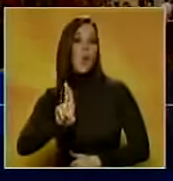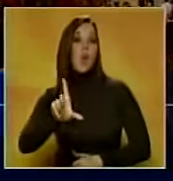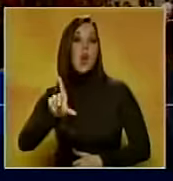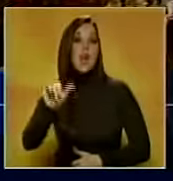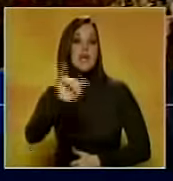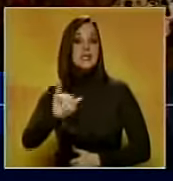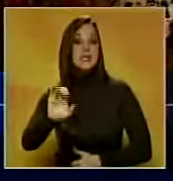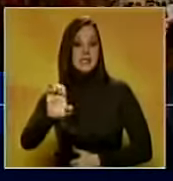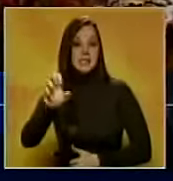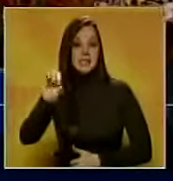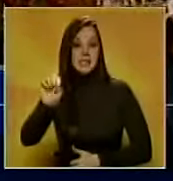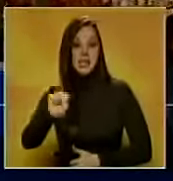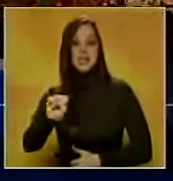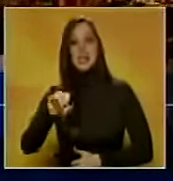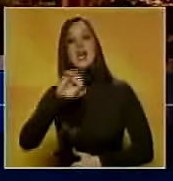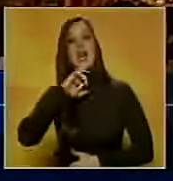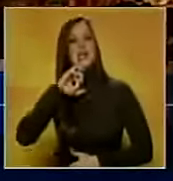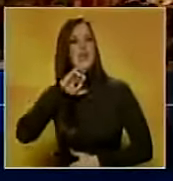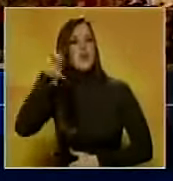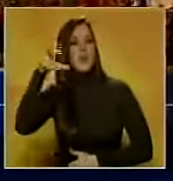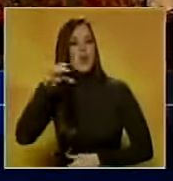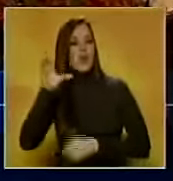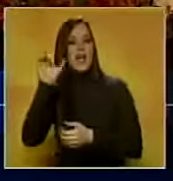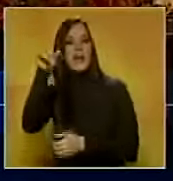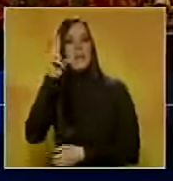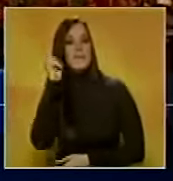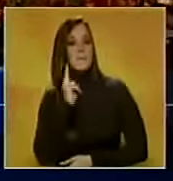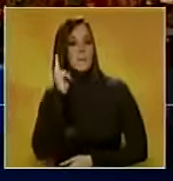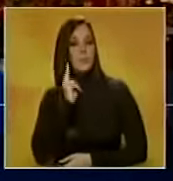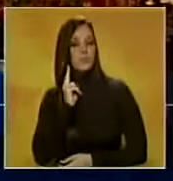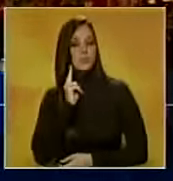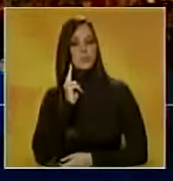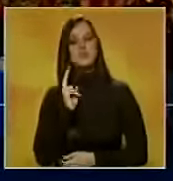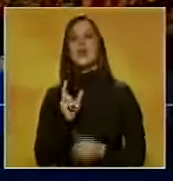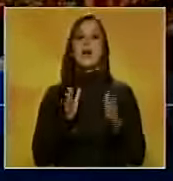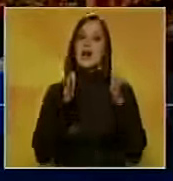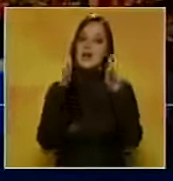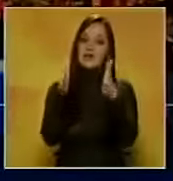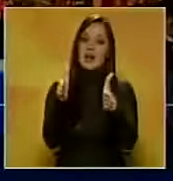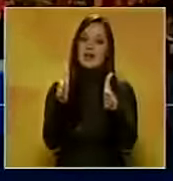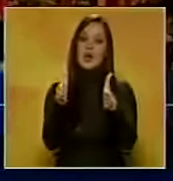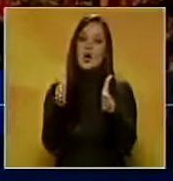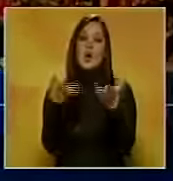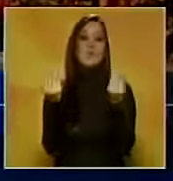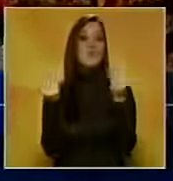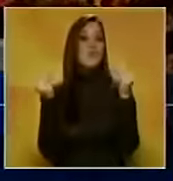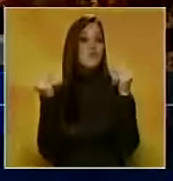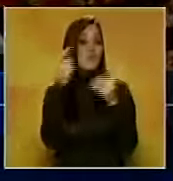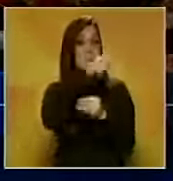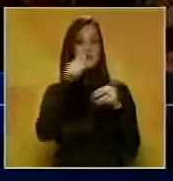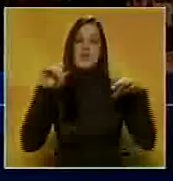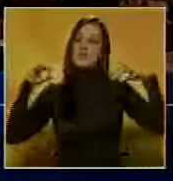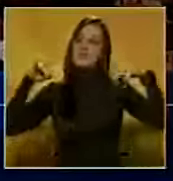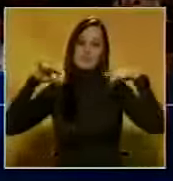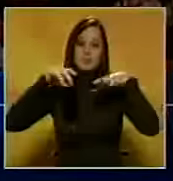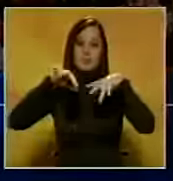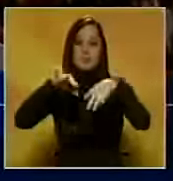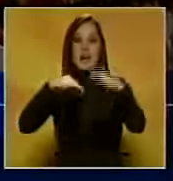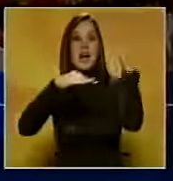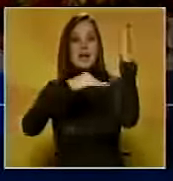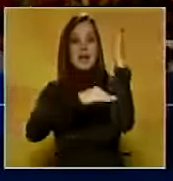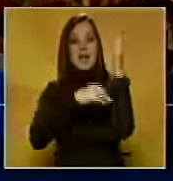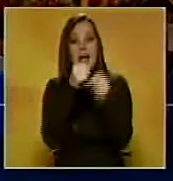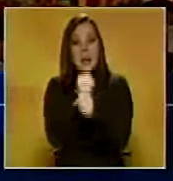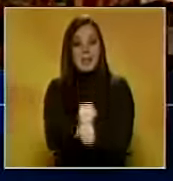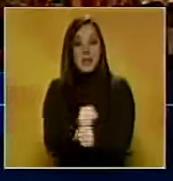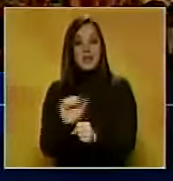Gutiérrez, arzobispo de Ciudad Bolívar. La Chiquinquirá permanecerá en la Basílica recibiendo la visita de sus miles de devotos, mientras llega el 18